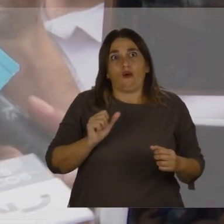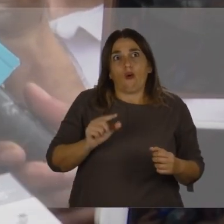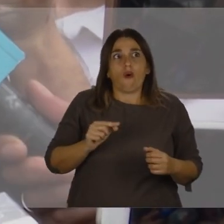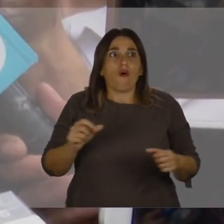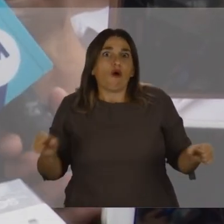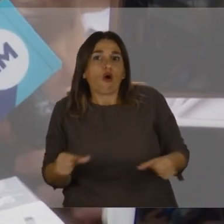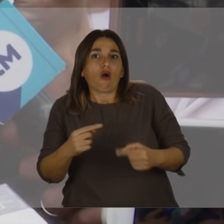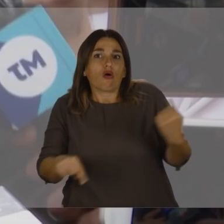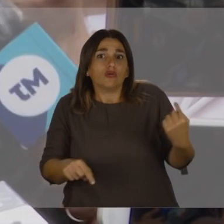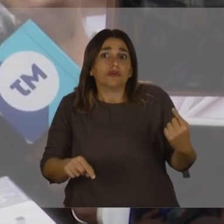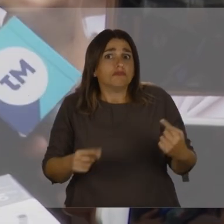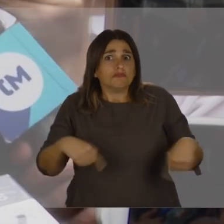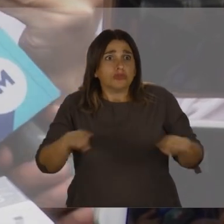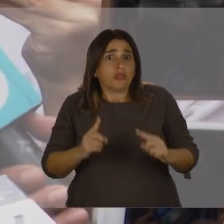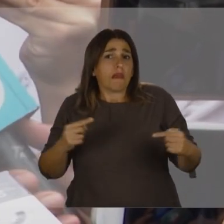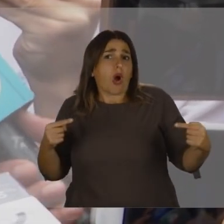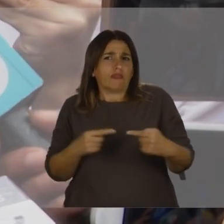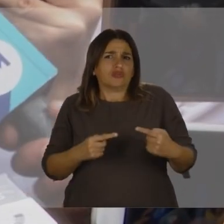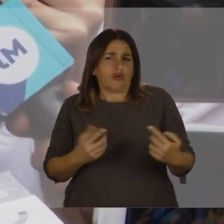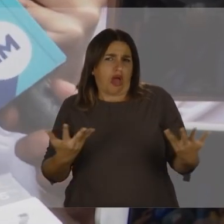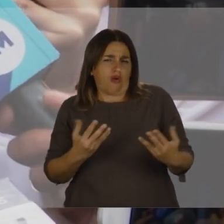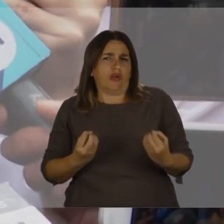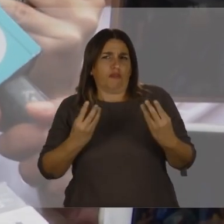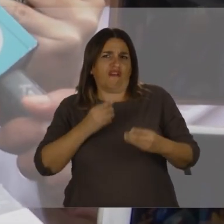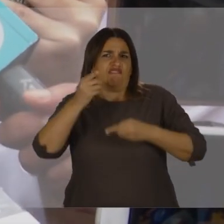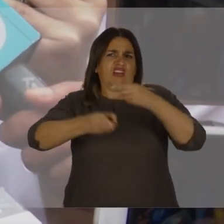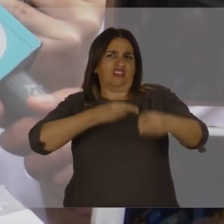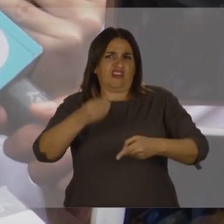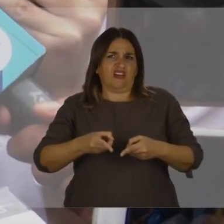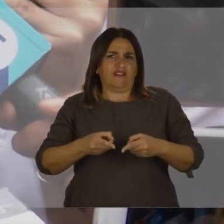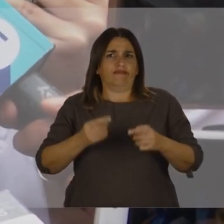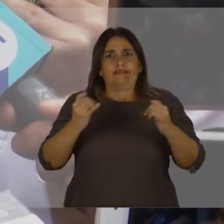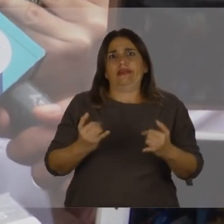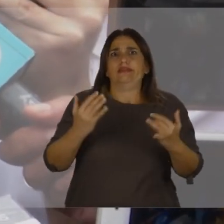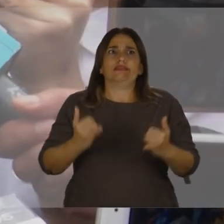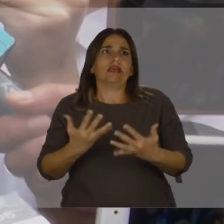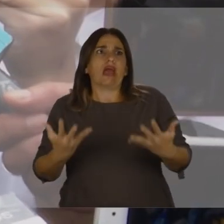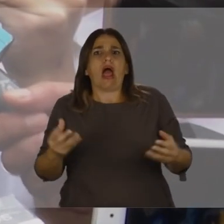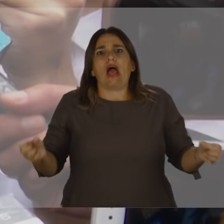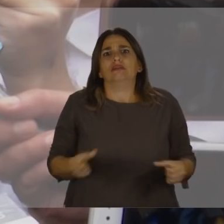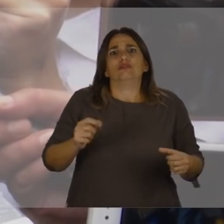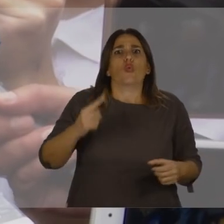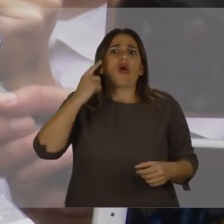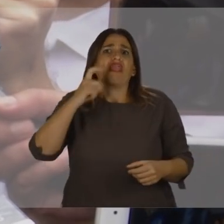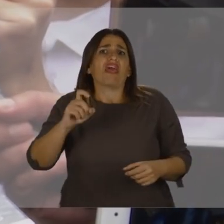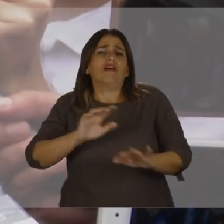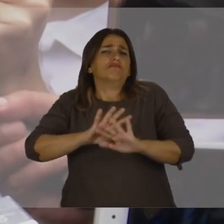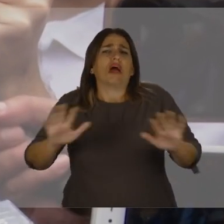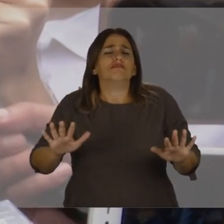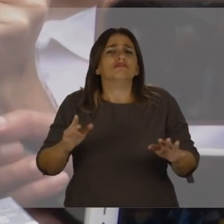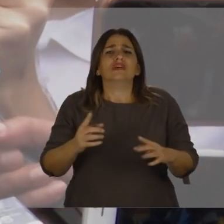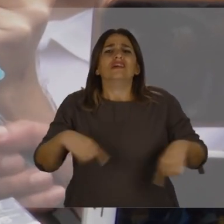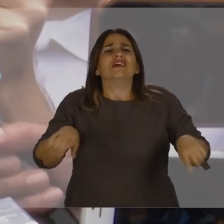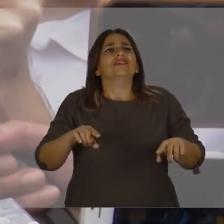intenciones de hacer algunas cosas. Entonces, si yo estuve del otro lado, ahora me va a poner a criticar los que quieren tener perfiles, los que quieren llevar adelante sus ideas.